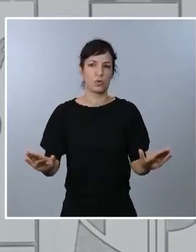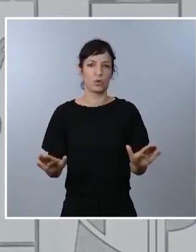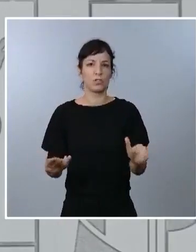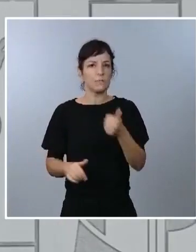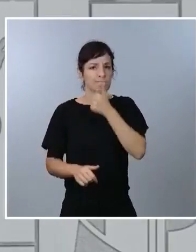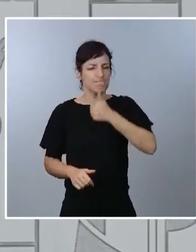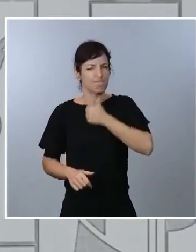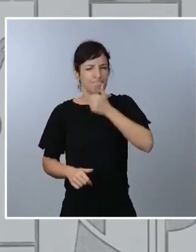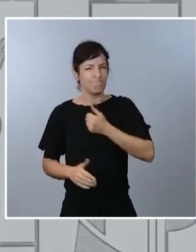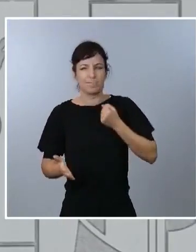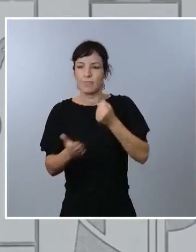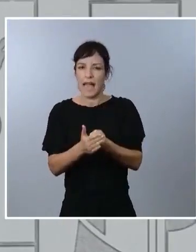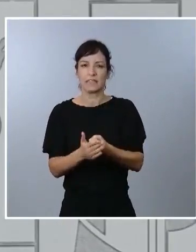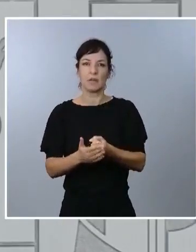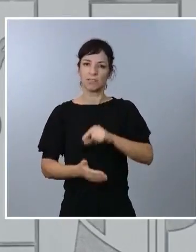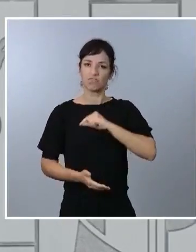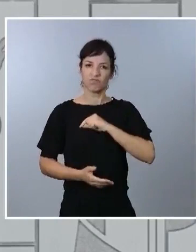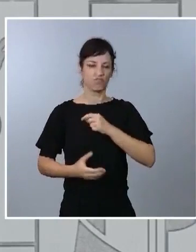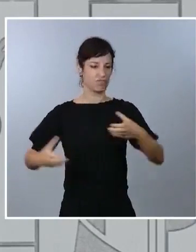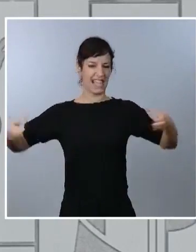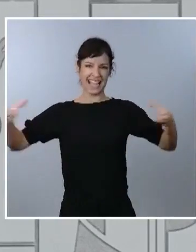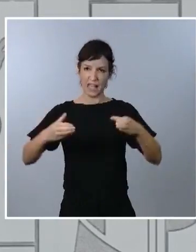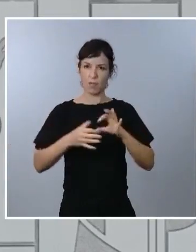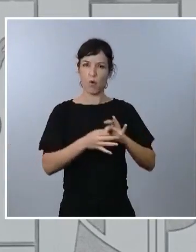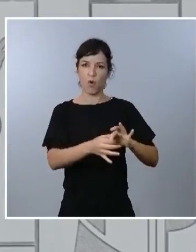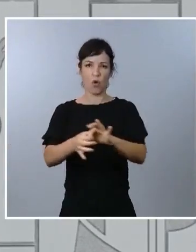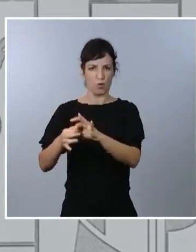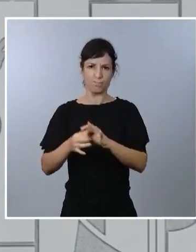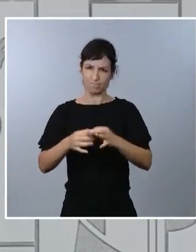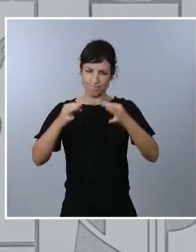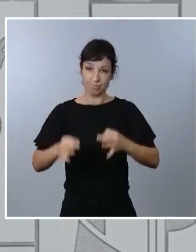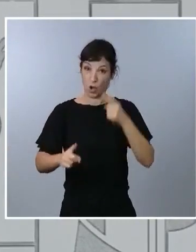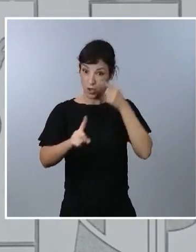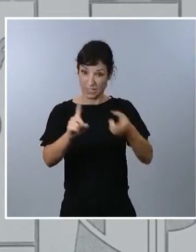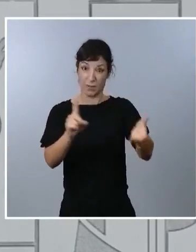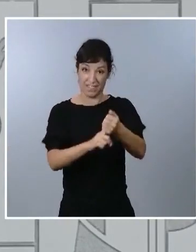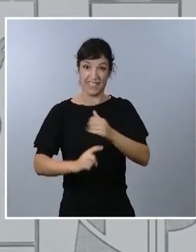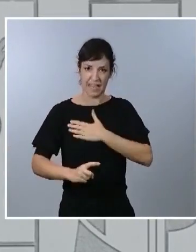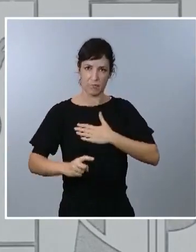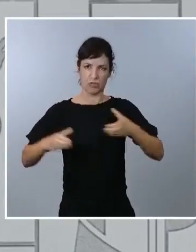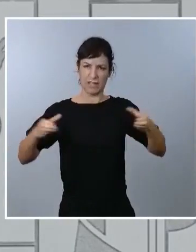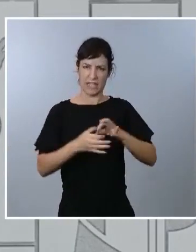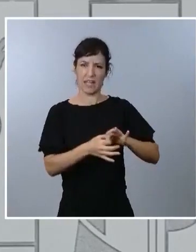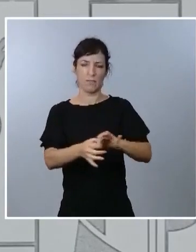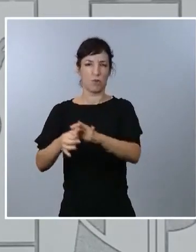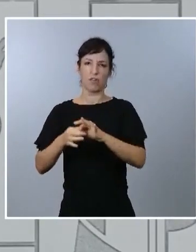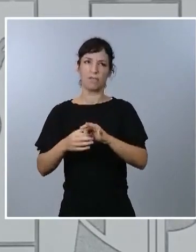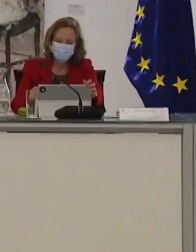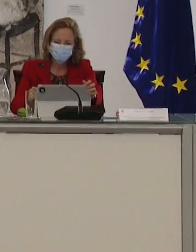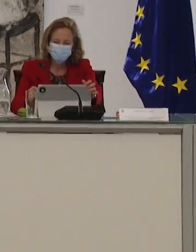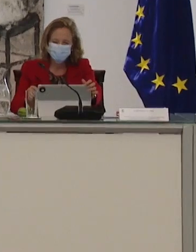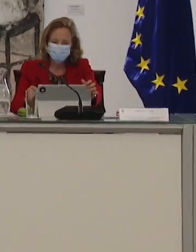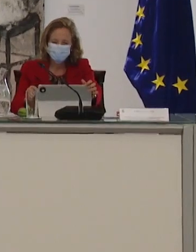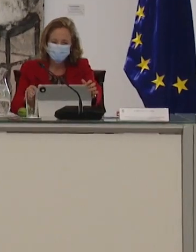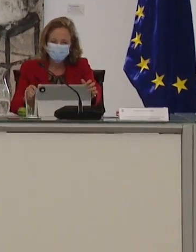el presidente del gobierno se encuentra en roma para asistir este sábado a su audiencia con el papá francisco no obstante